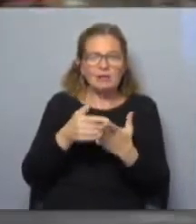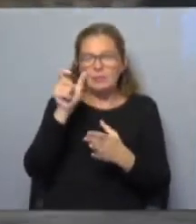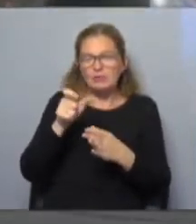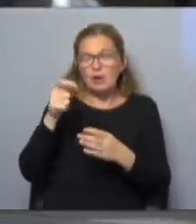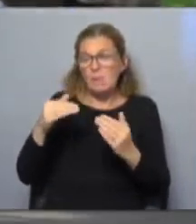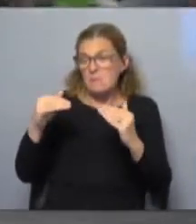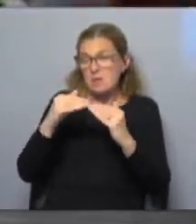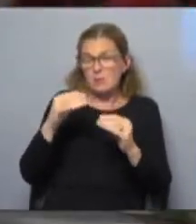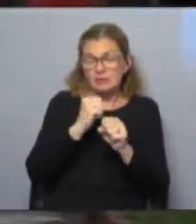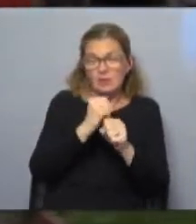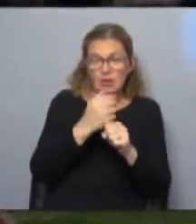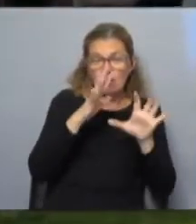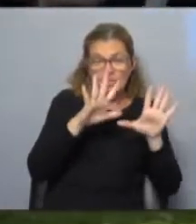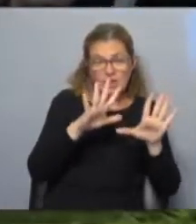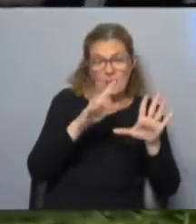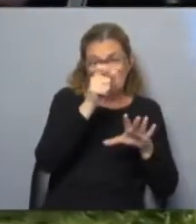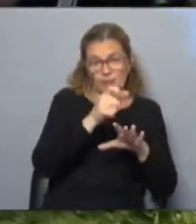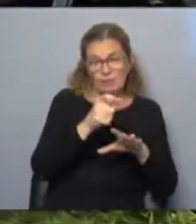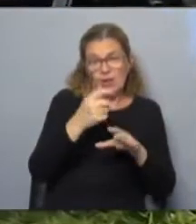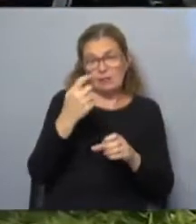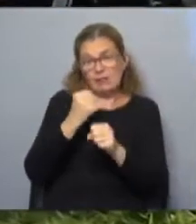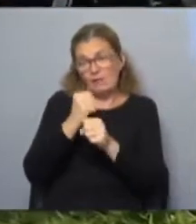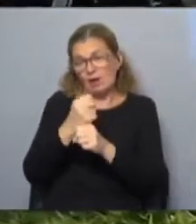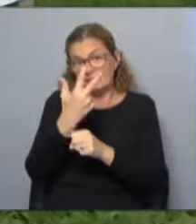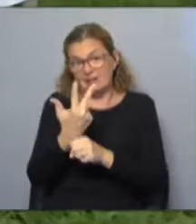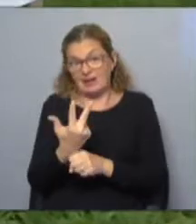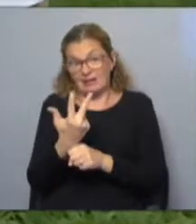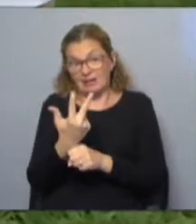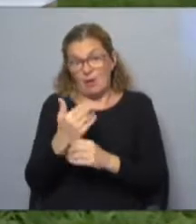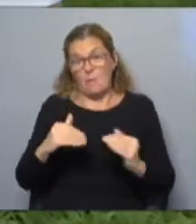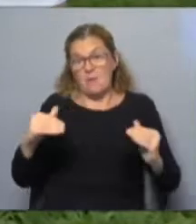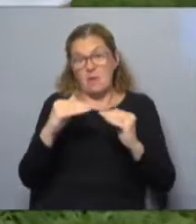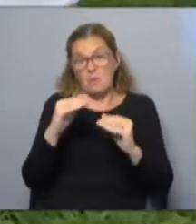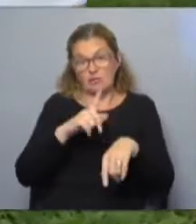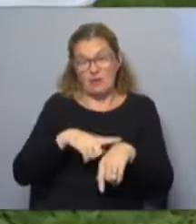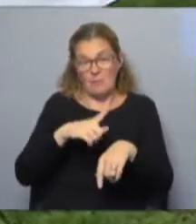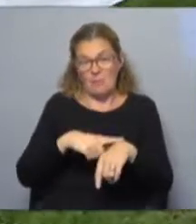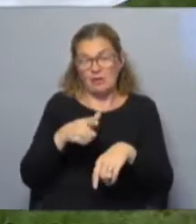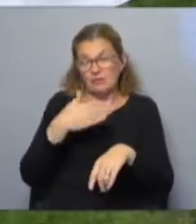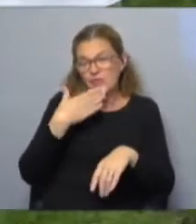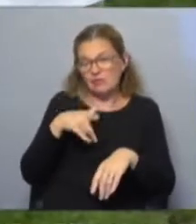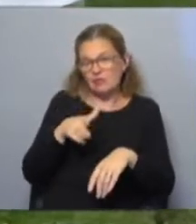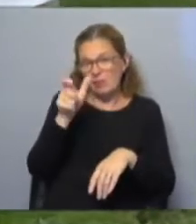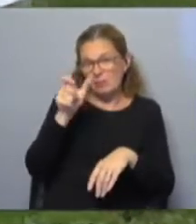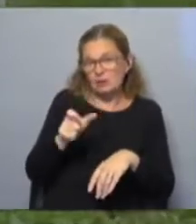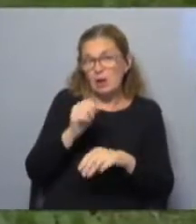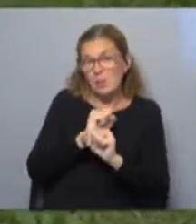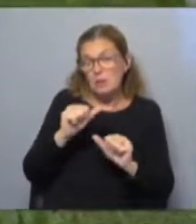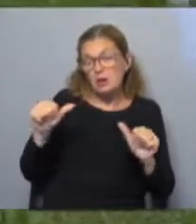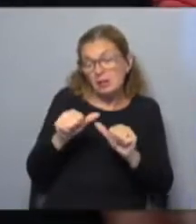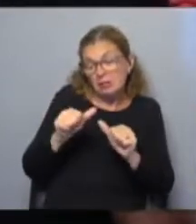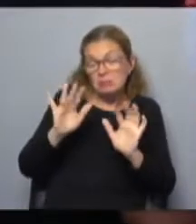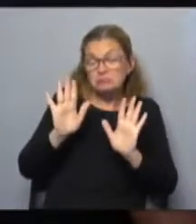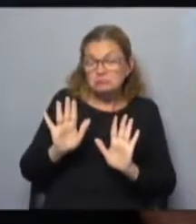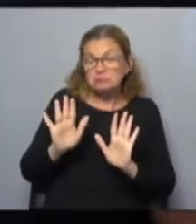la misma tarea de 10 personas entre 3, trabajo de supervisores, y ellos entienden que con esa gente si se puede hacer, lo pueden hacer.